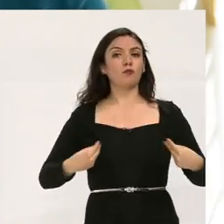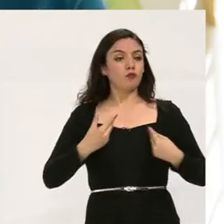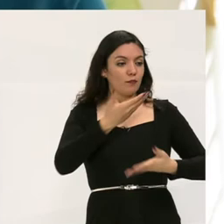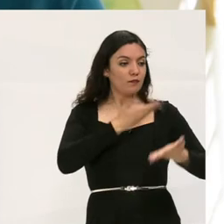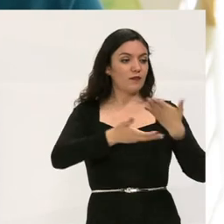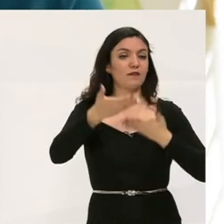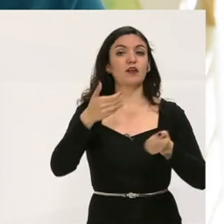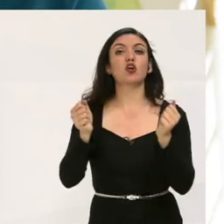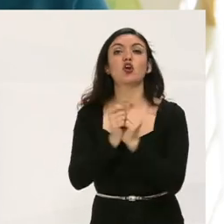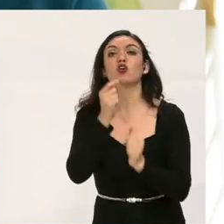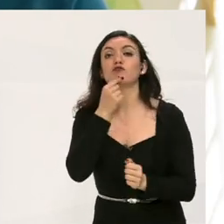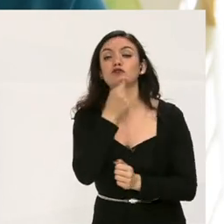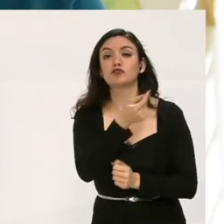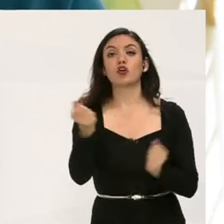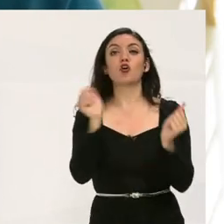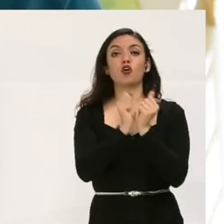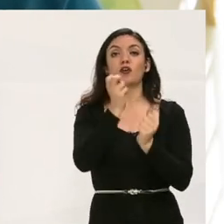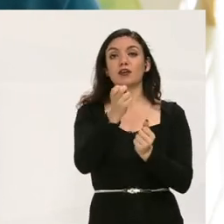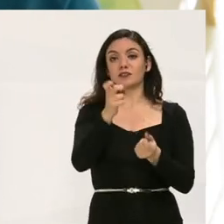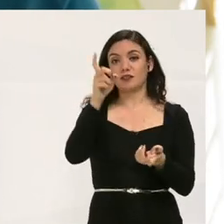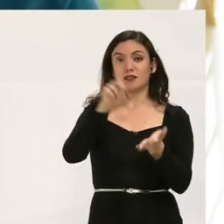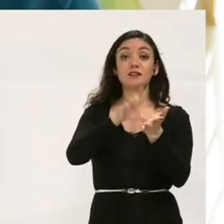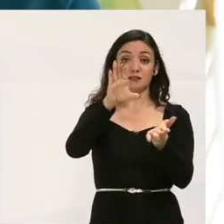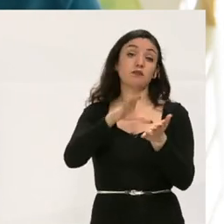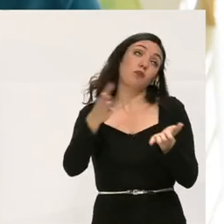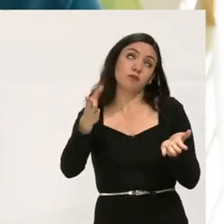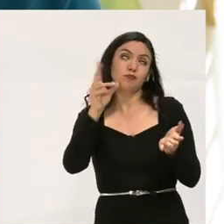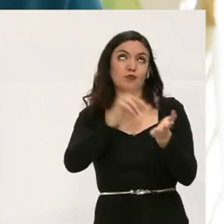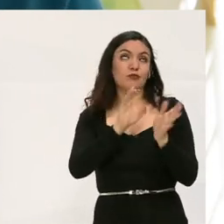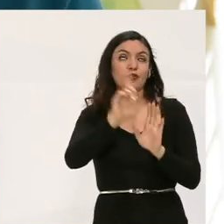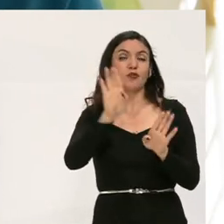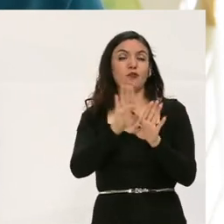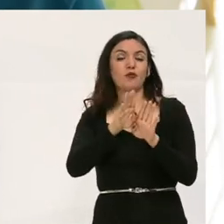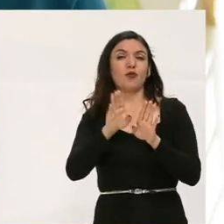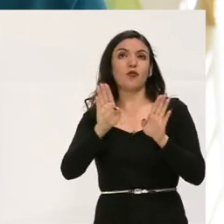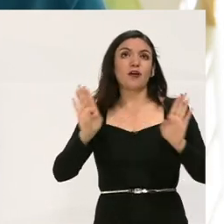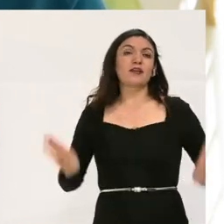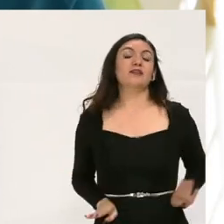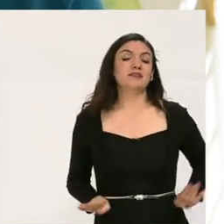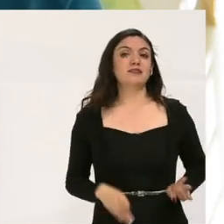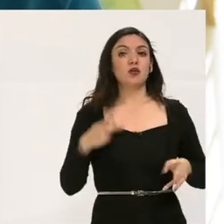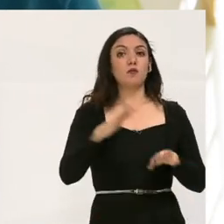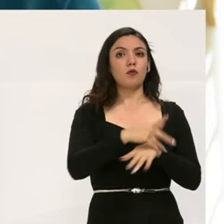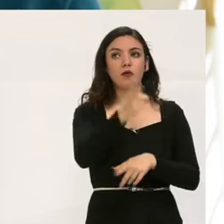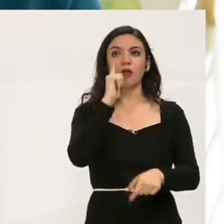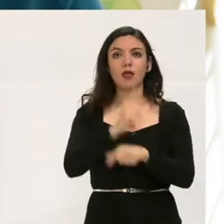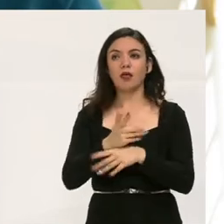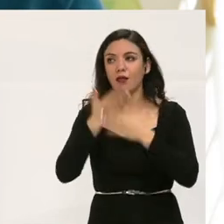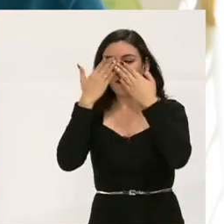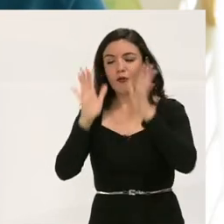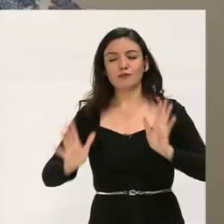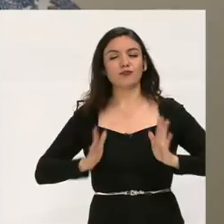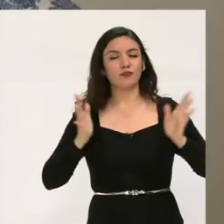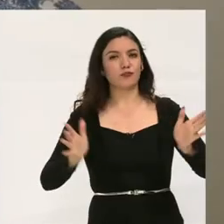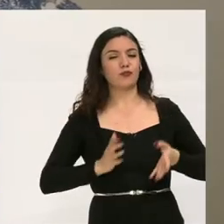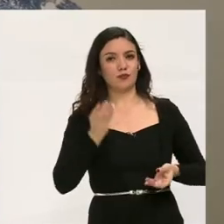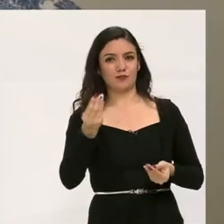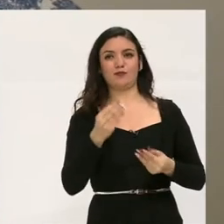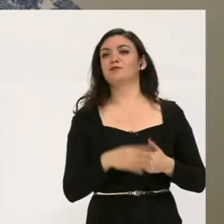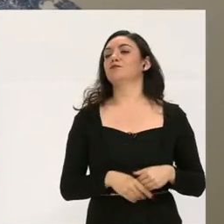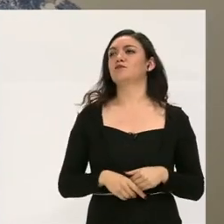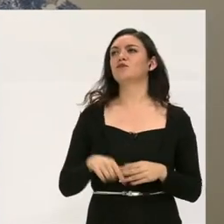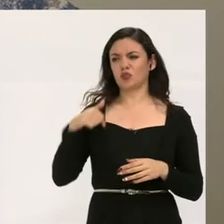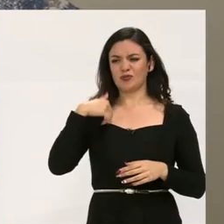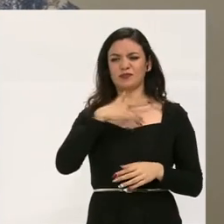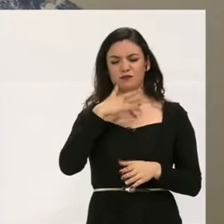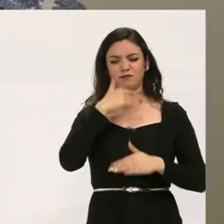hasta convivir con los chicos con esta condición, porque se van a llevar grandes sorpresas. Pues siento